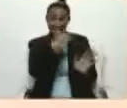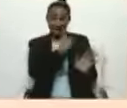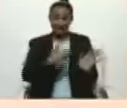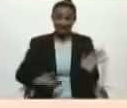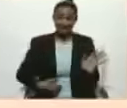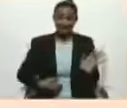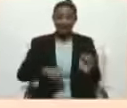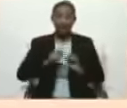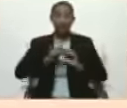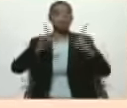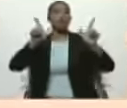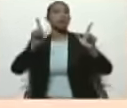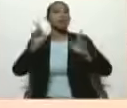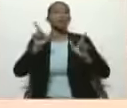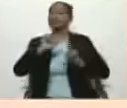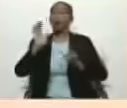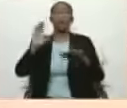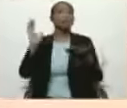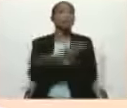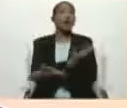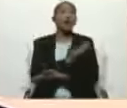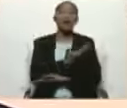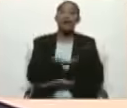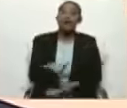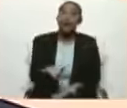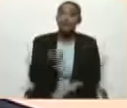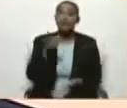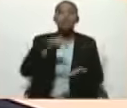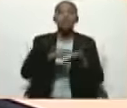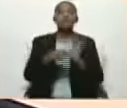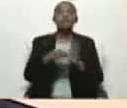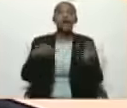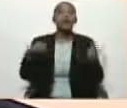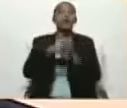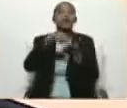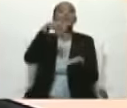No salió más nunca. ¿Y quién dio el golpe de Estado el año 2002 aquí?